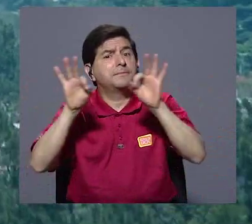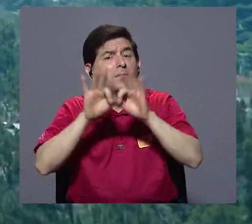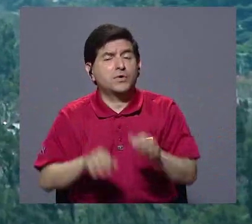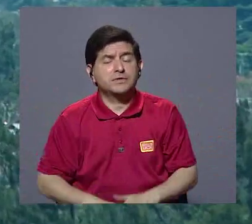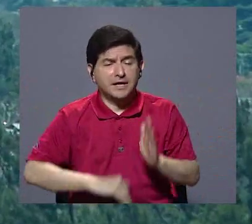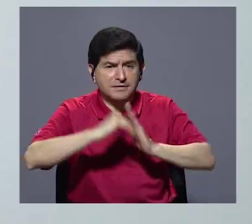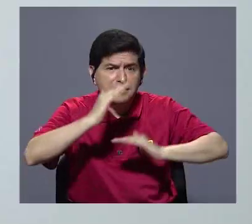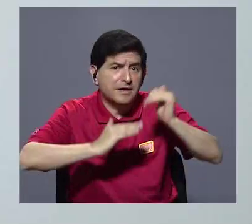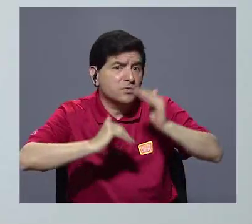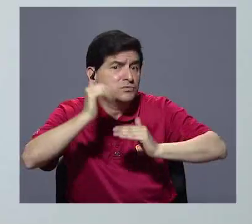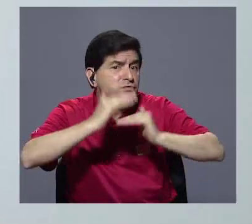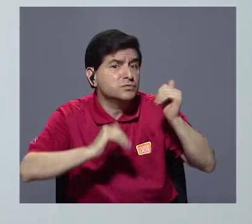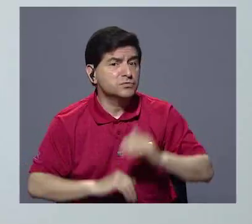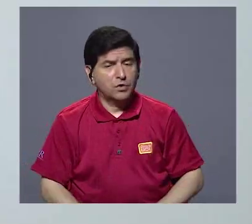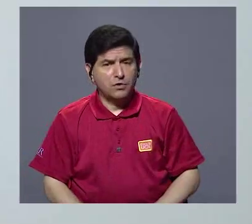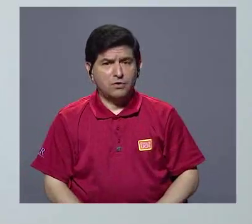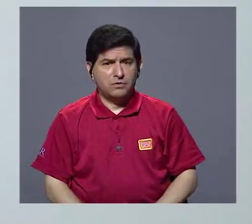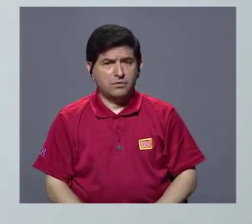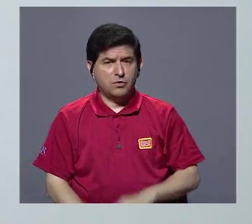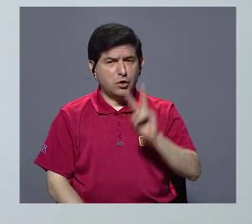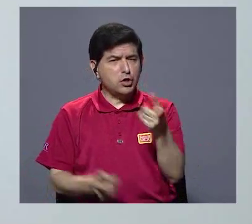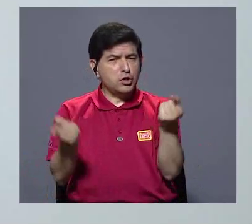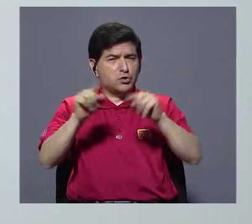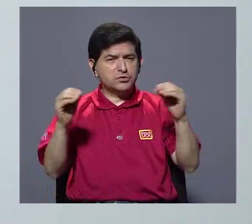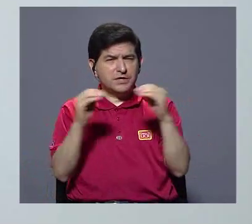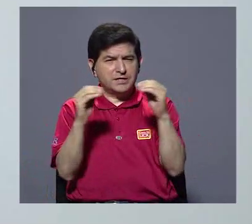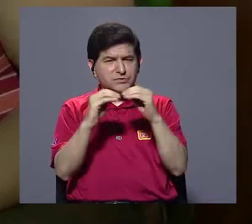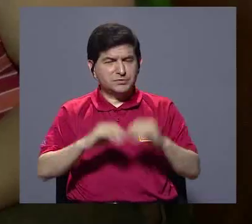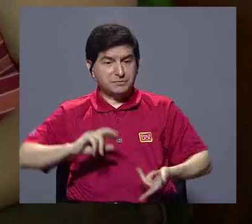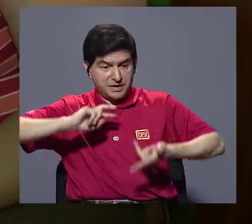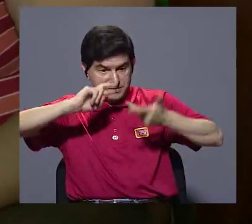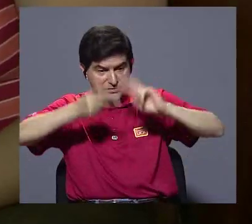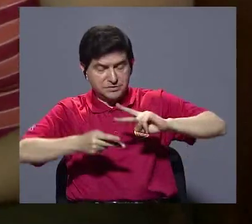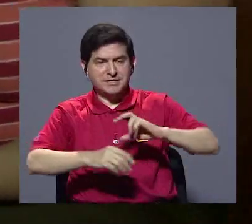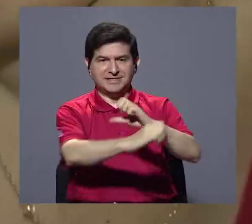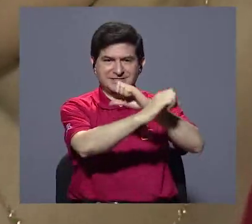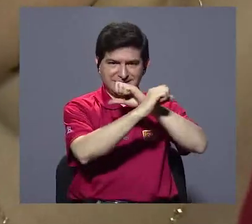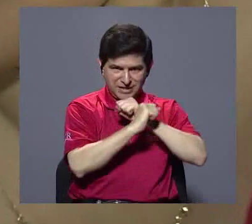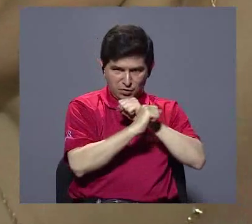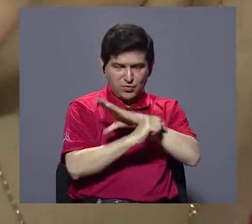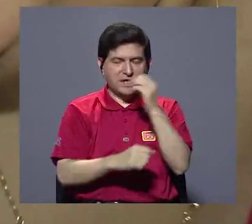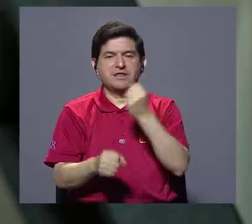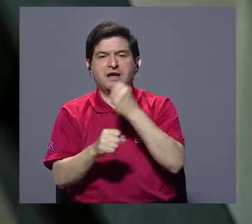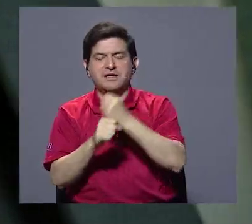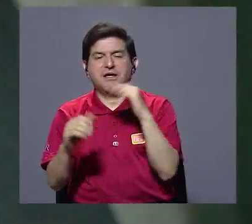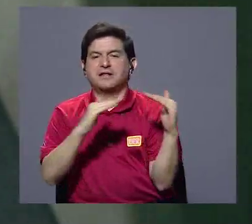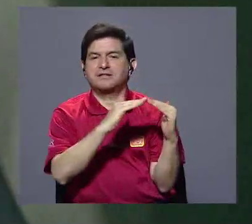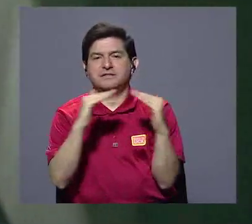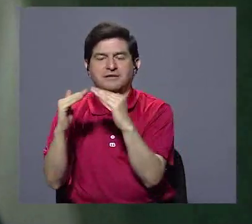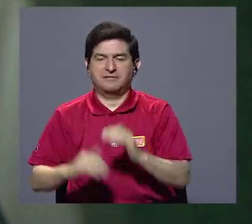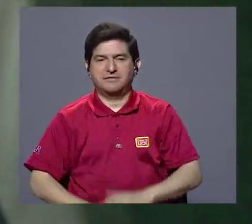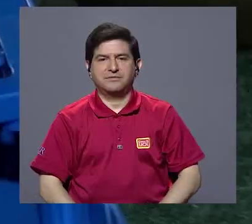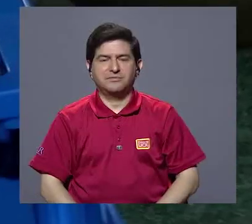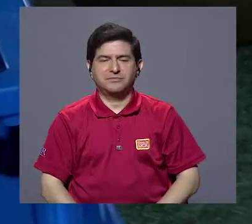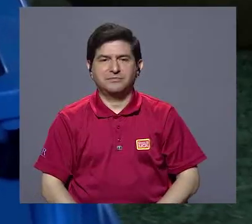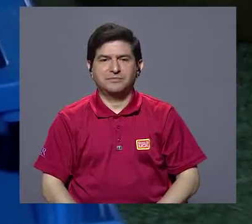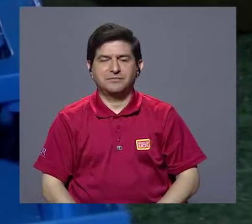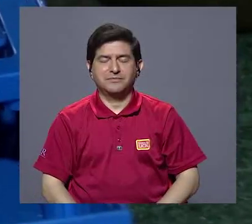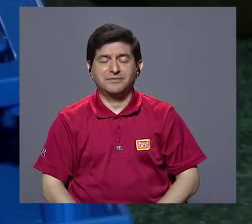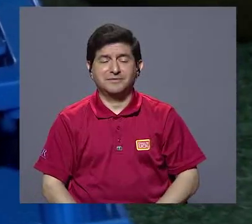la construcción. Y quizás los dos casos que son más paradójicos son la seguridad y el trabajo doméstico, porque la